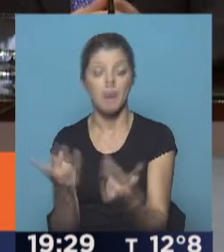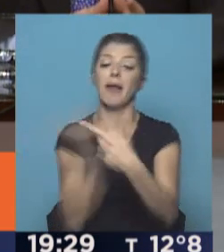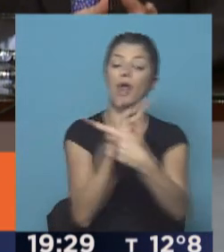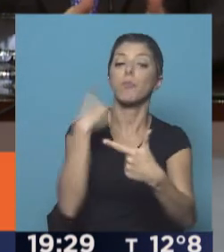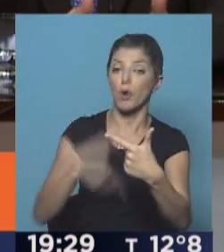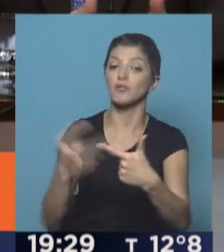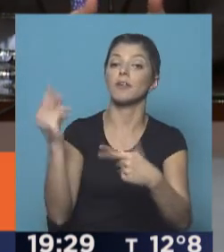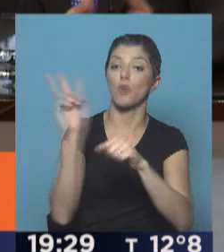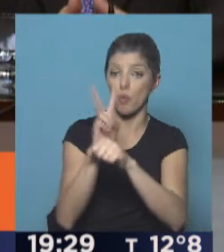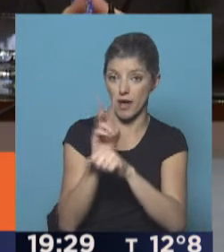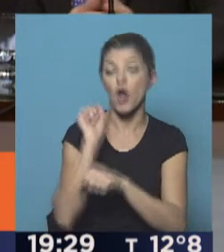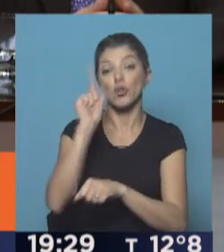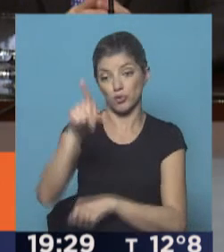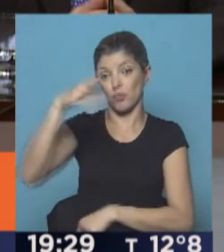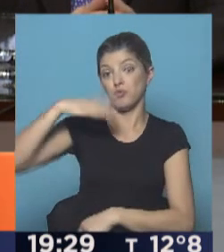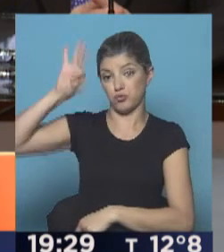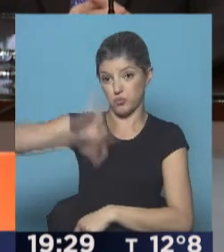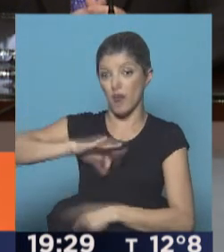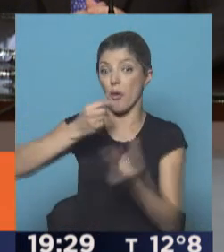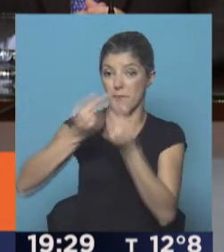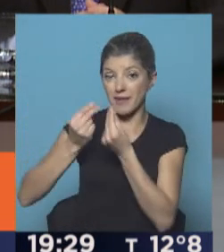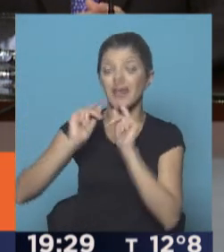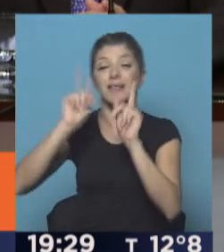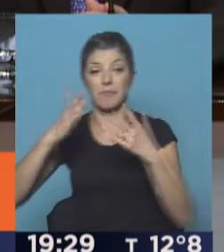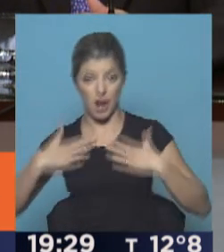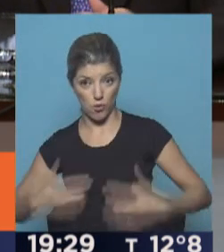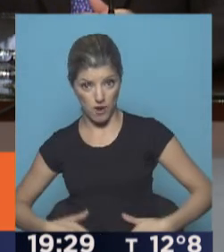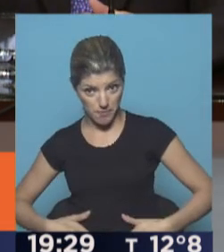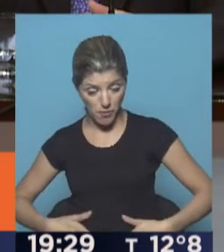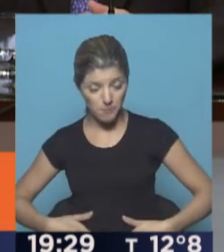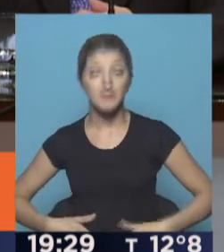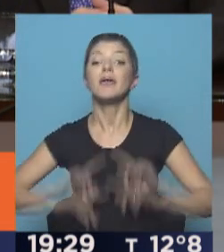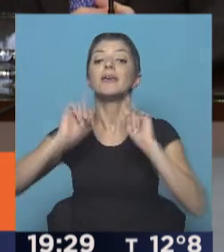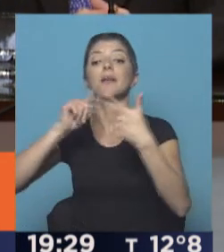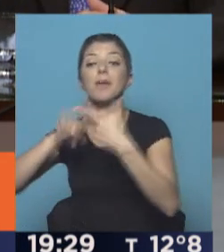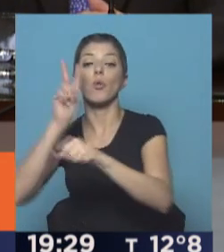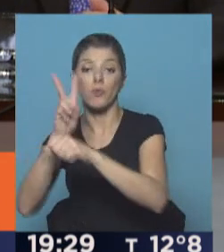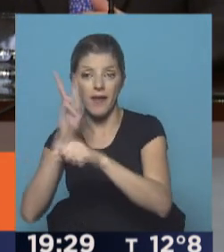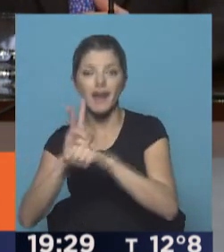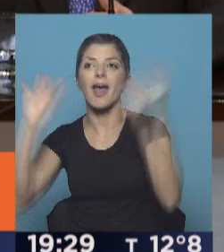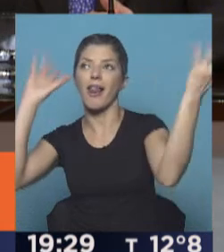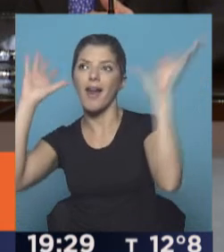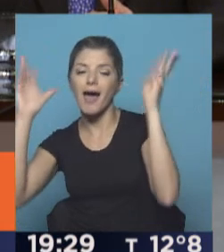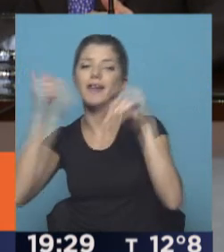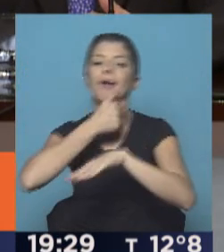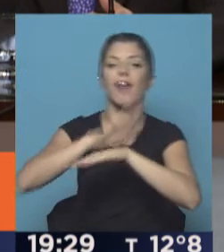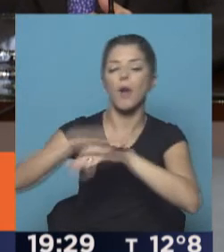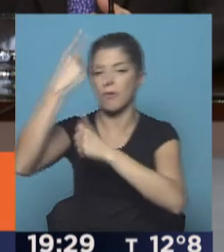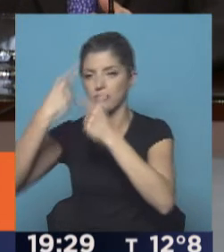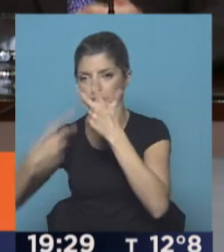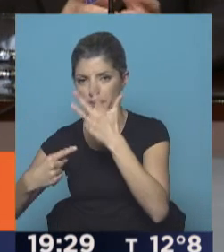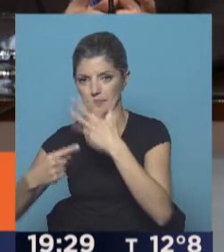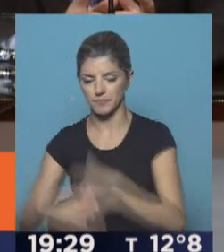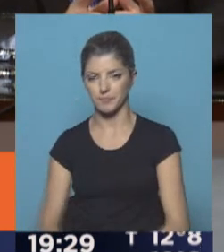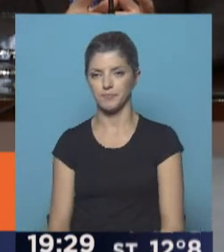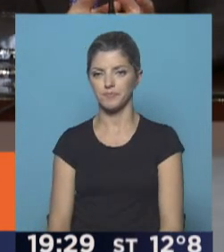cosas, el bolsillo y el cuerpo de los argentinos, y cuidar también el medio ambiente y la sustentabilidad como país.